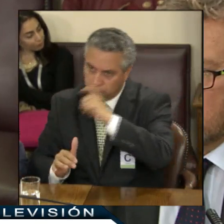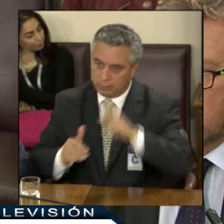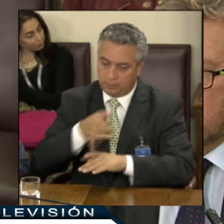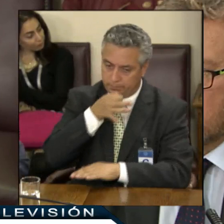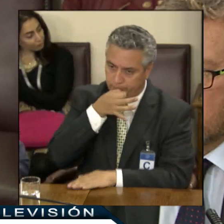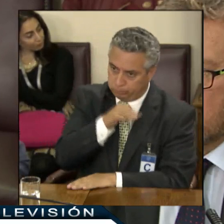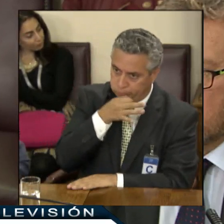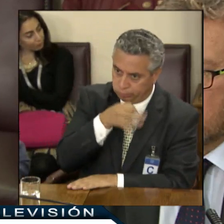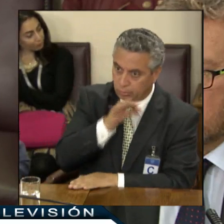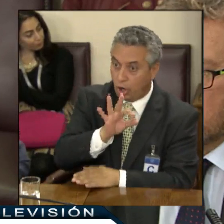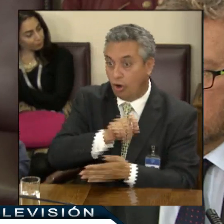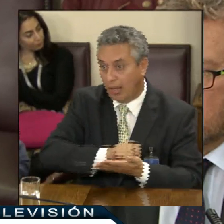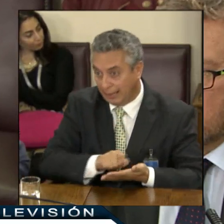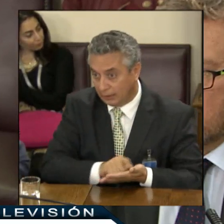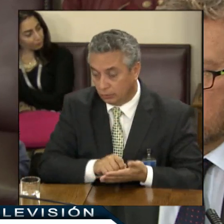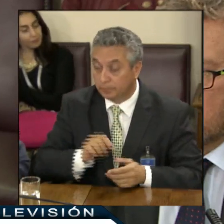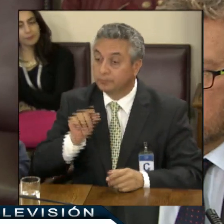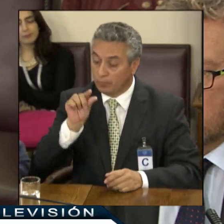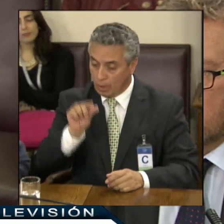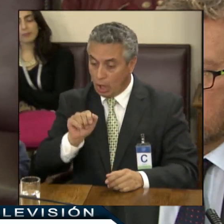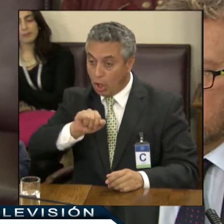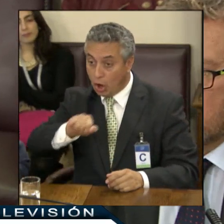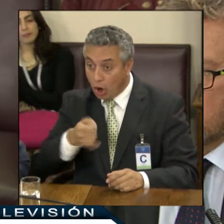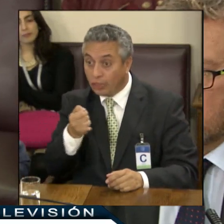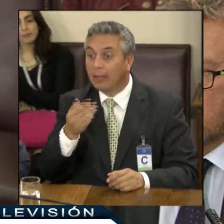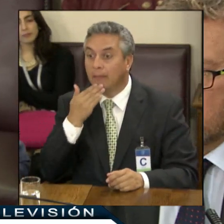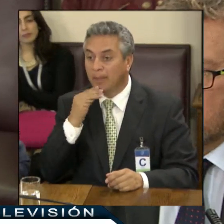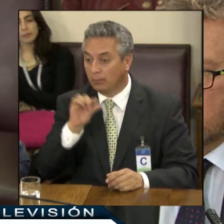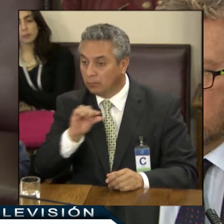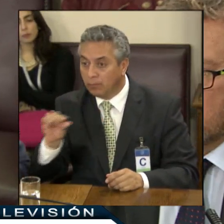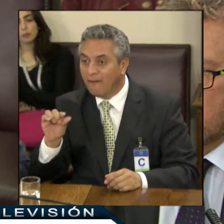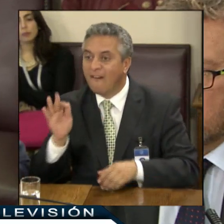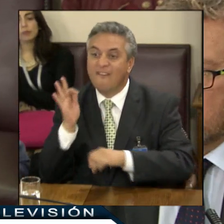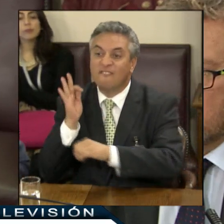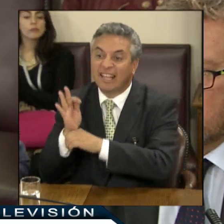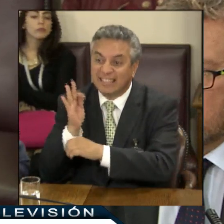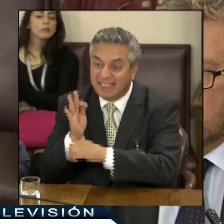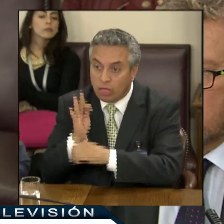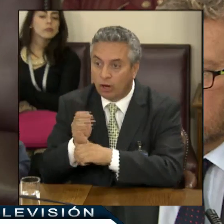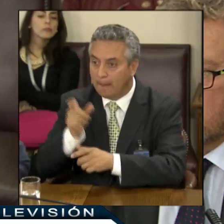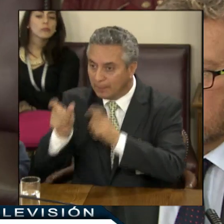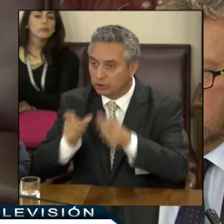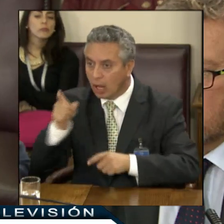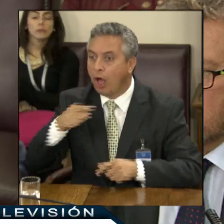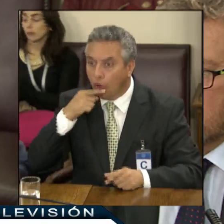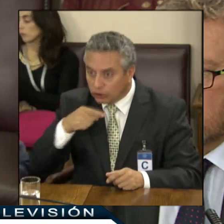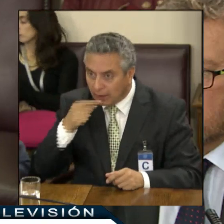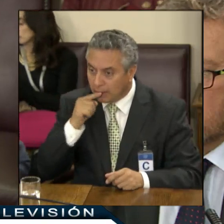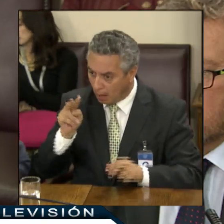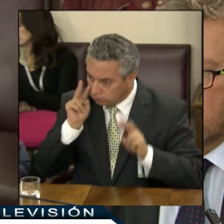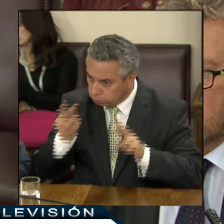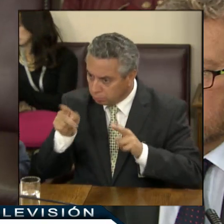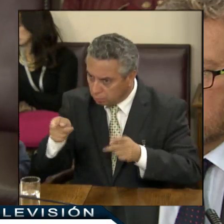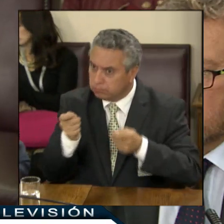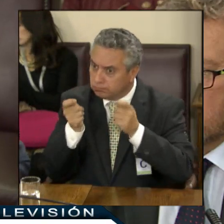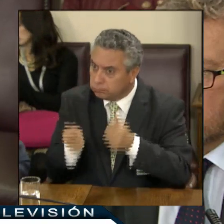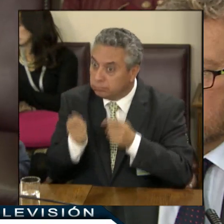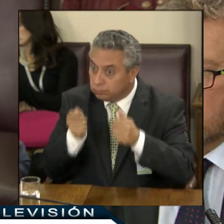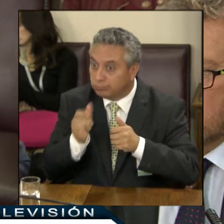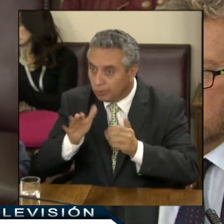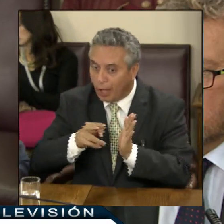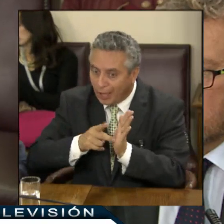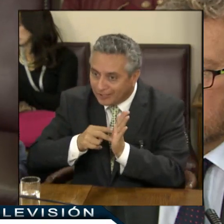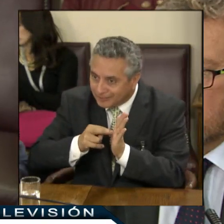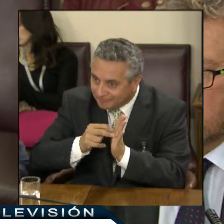escrito y por letra j los facilitadores en lengua de seña chilena definiéndolos como las personas oyentes que son reconocidas por sus competencias parciales